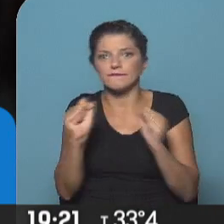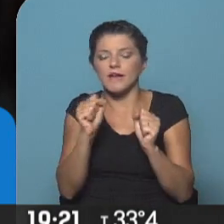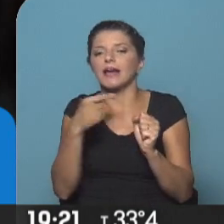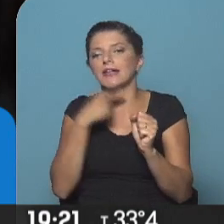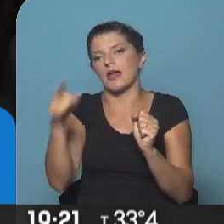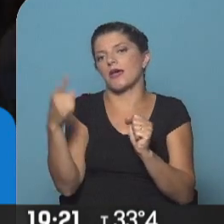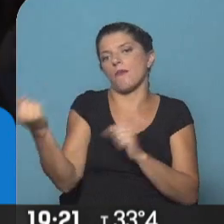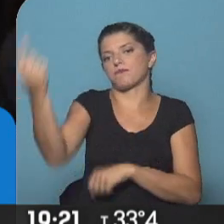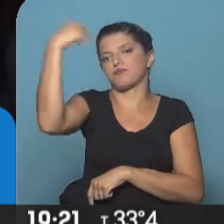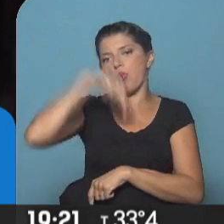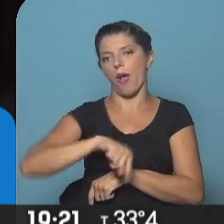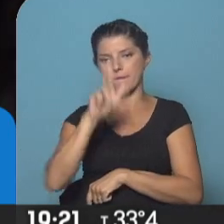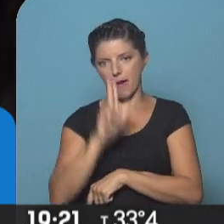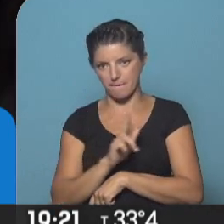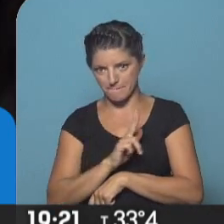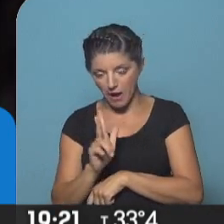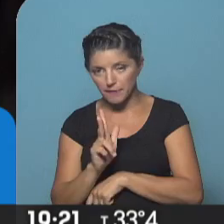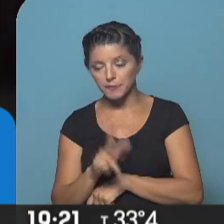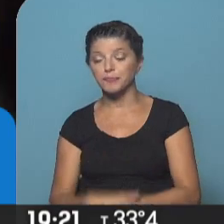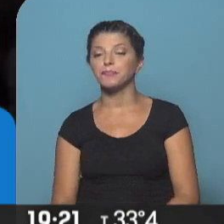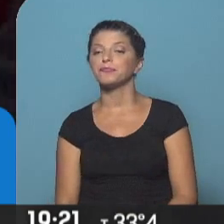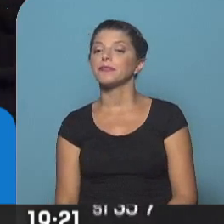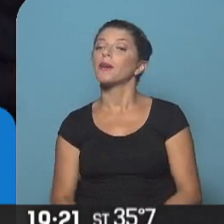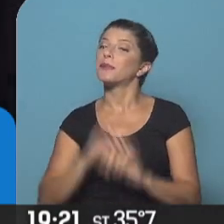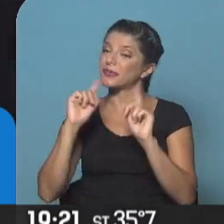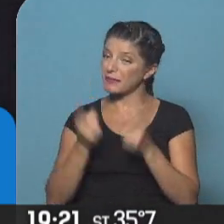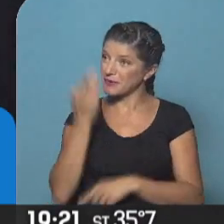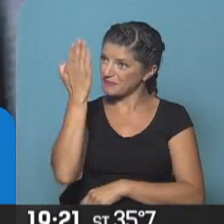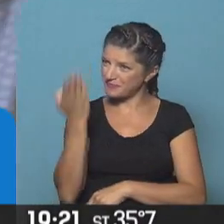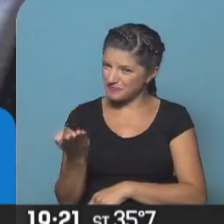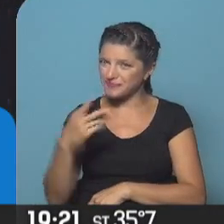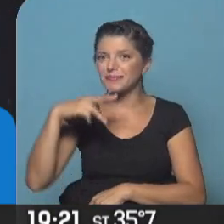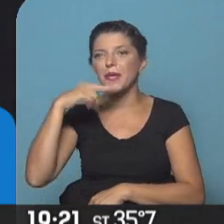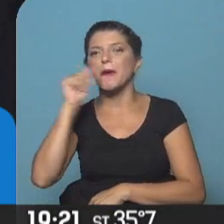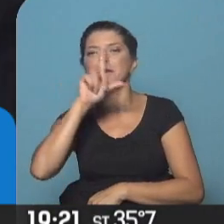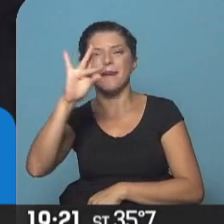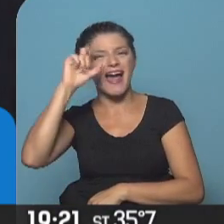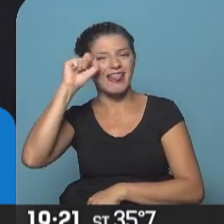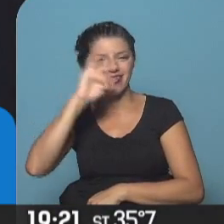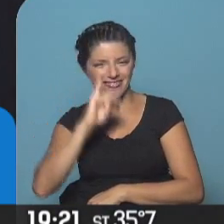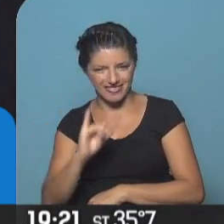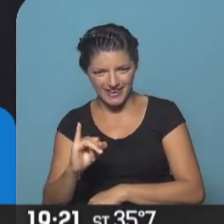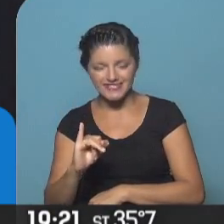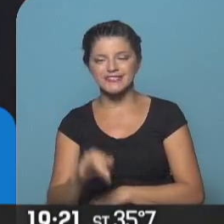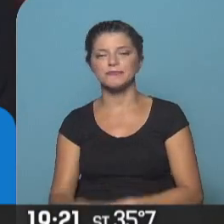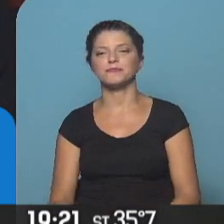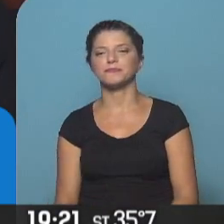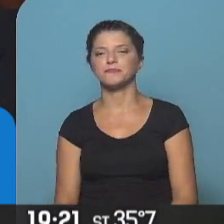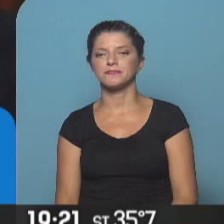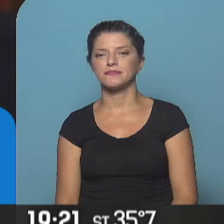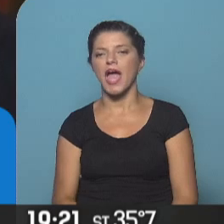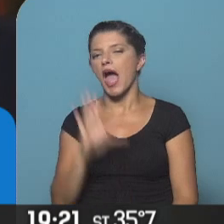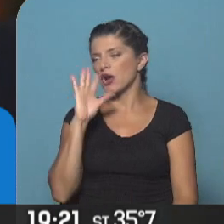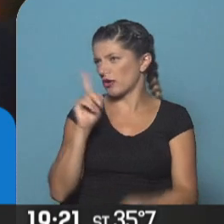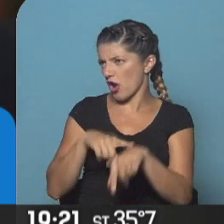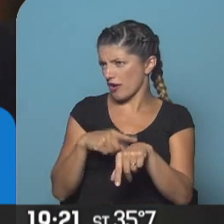vuelva a nuestro país. Y también, entre otras cosas, Eduardo Valdés quiere saber algo que en su momento tuiteó hace